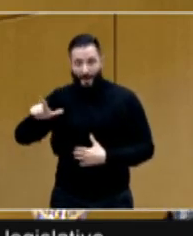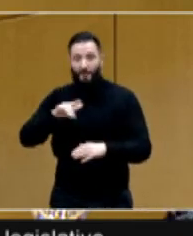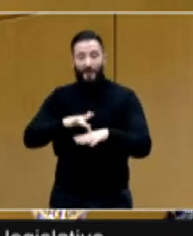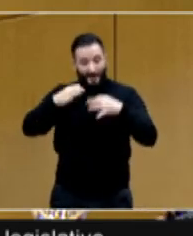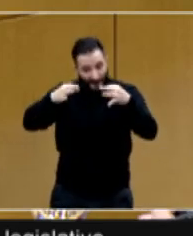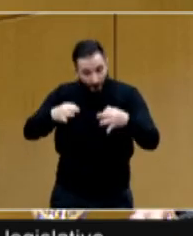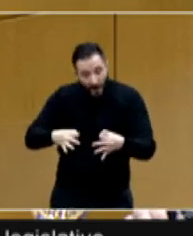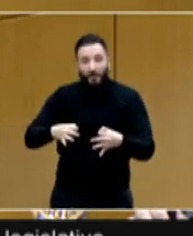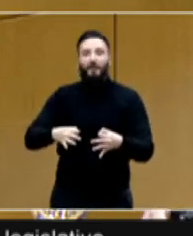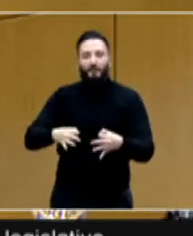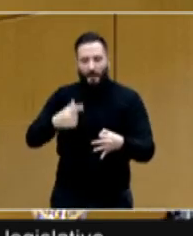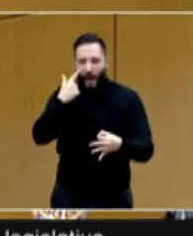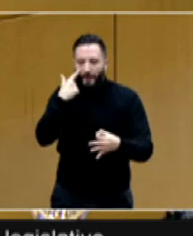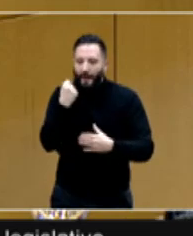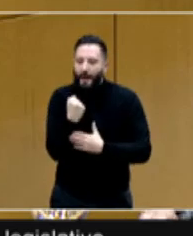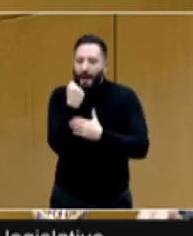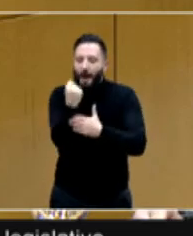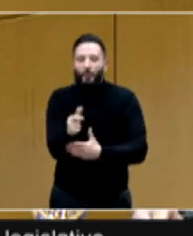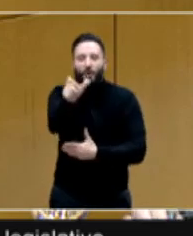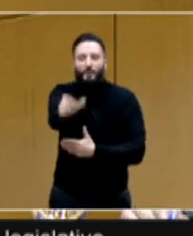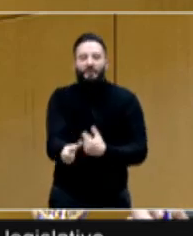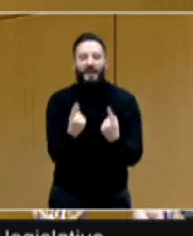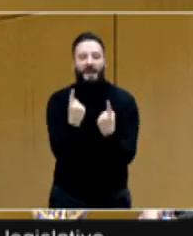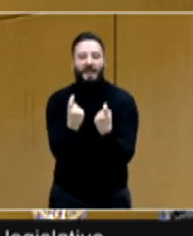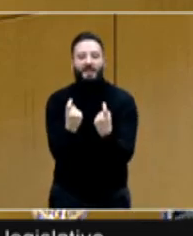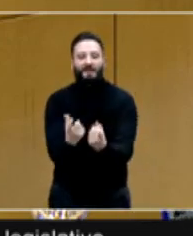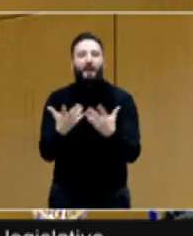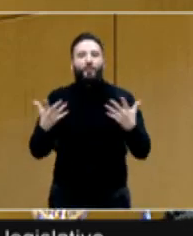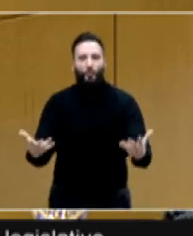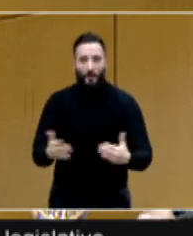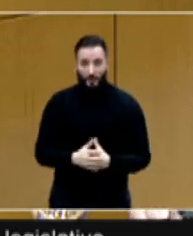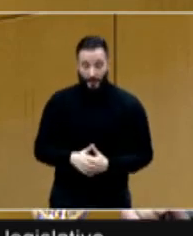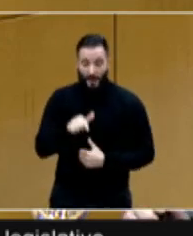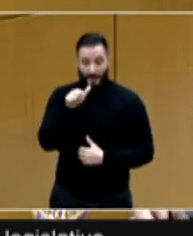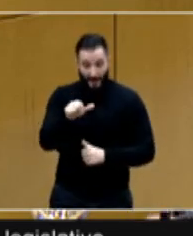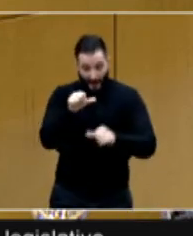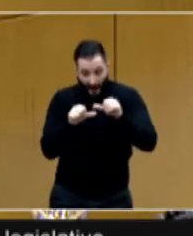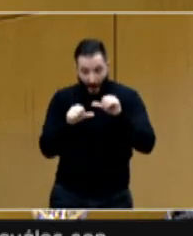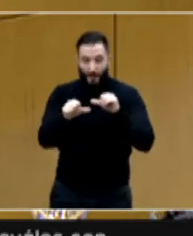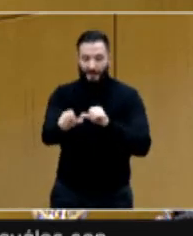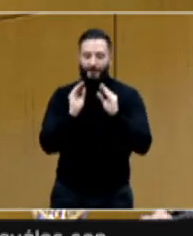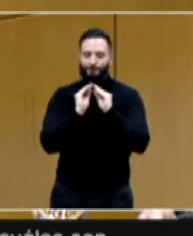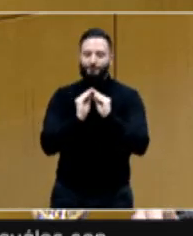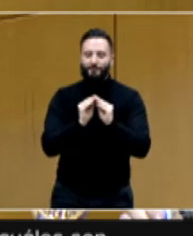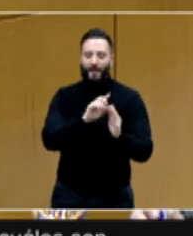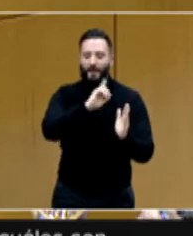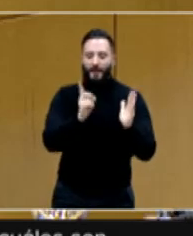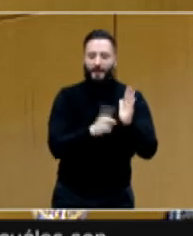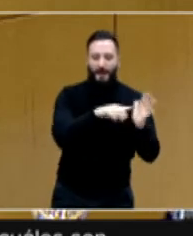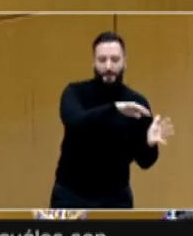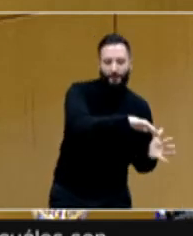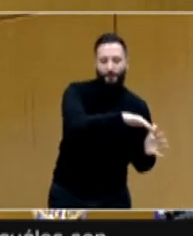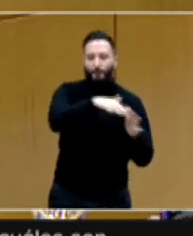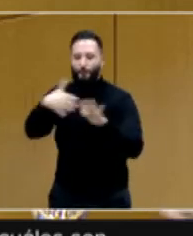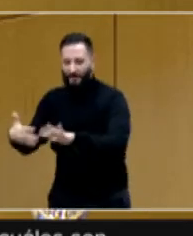pues Cuáles son los apoyos que la persona precisa por tanto hacemos una aplicamos esa obtenemos